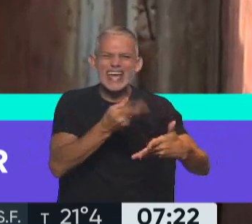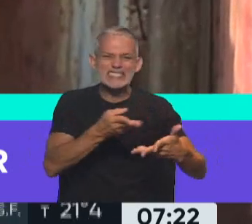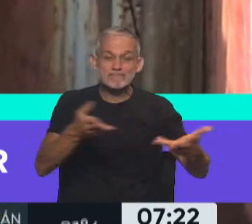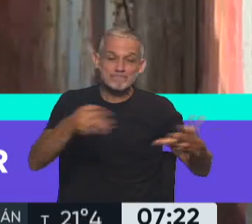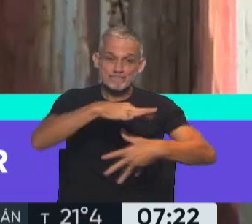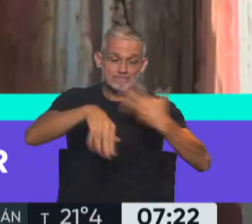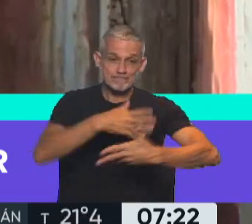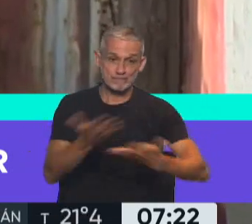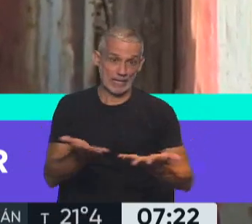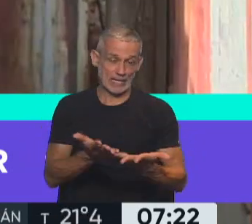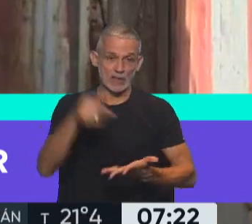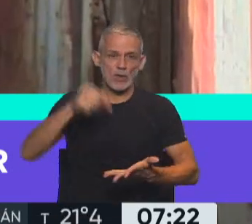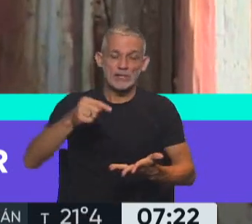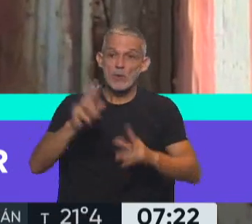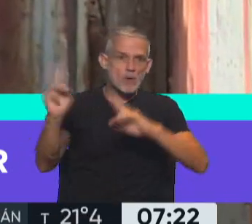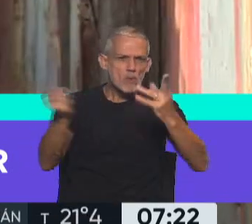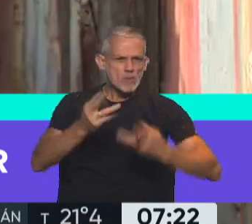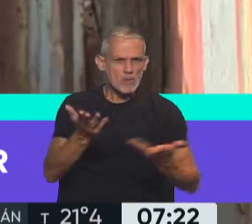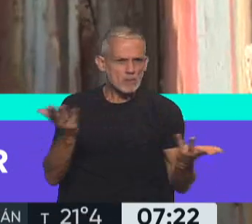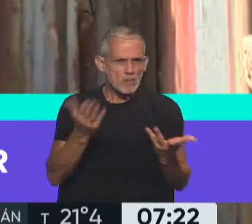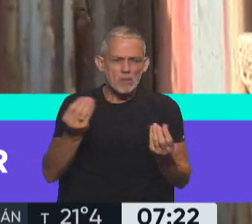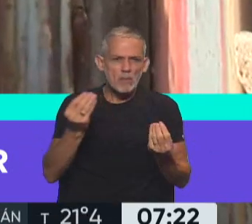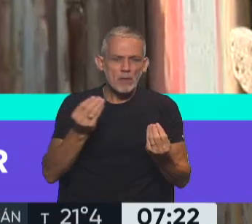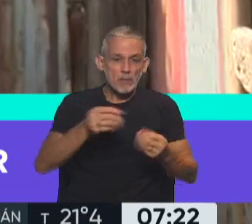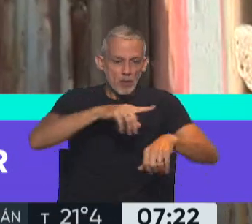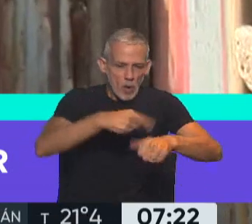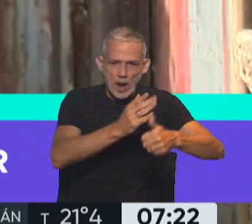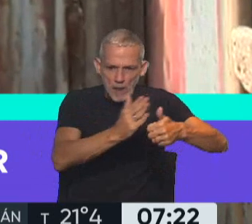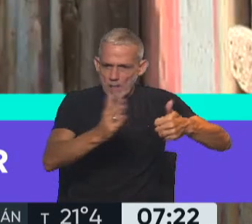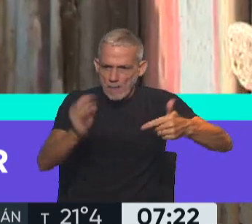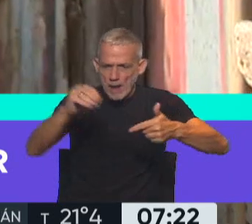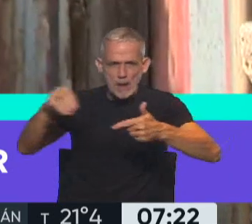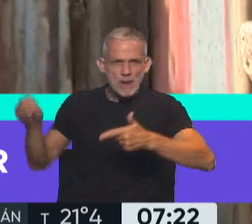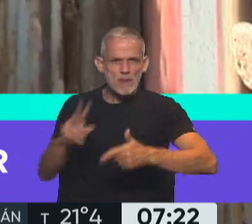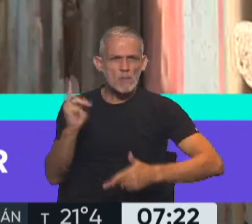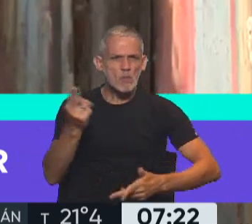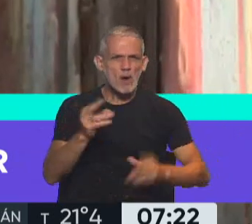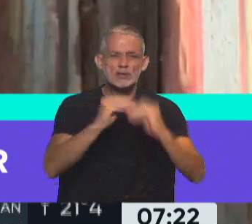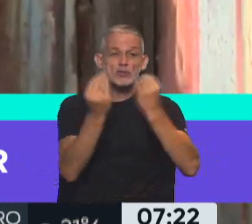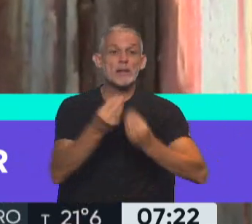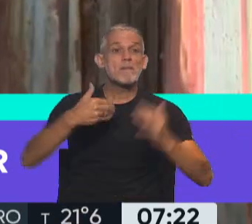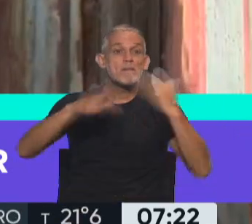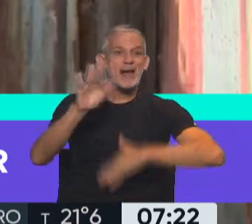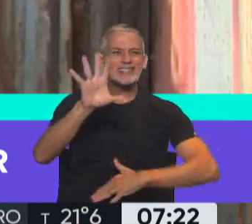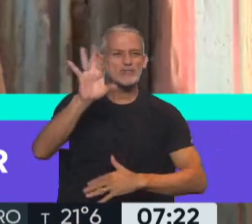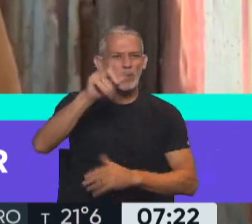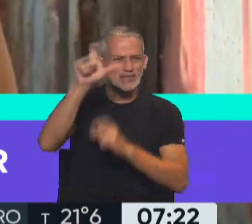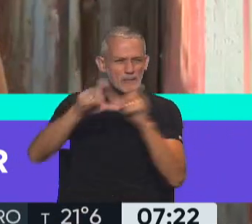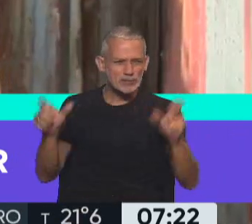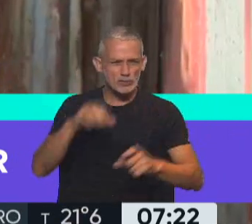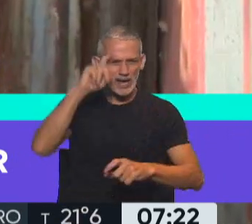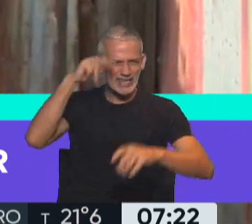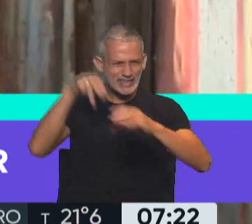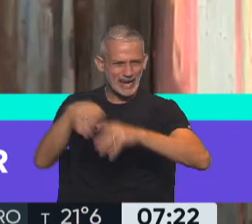se están produciendo las muertes hora tras hora y estamos hablando de más de 50 internados.